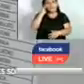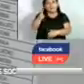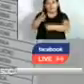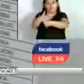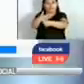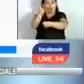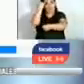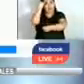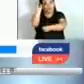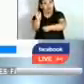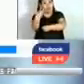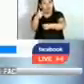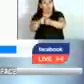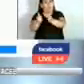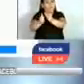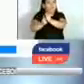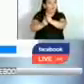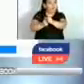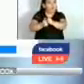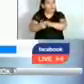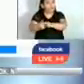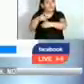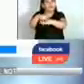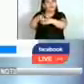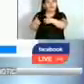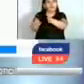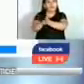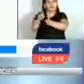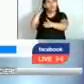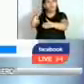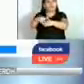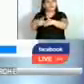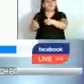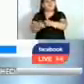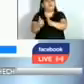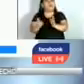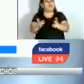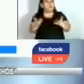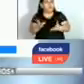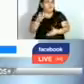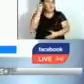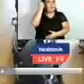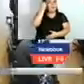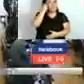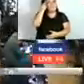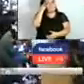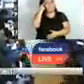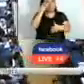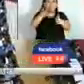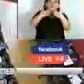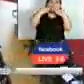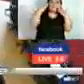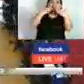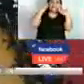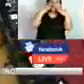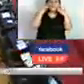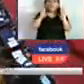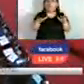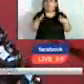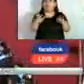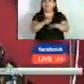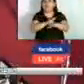partido Nuevas Ideas con el mayor número de diputados dentro de la Asamblea Legislativa, dijo estar contento, pues ya no habrá